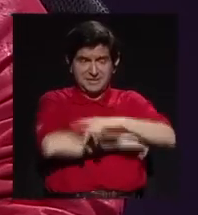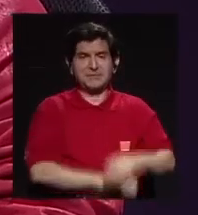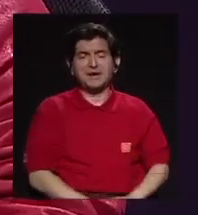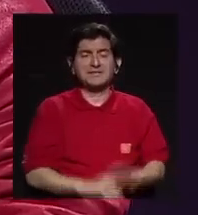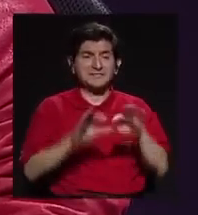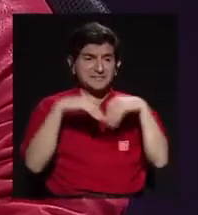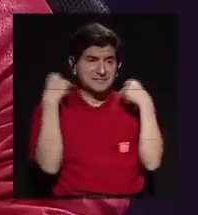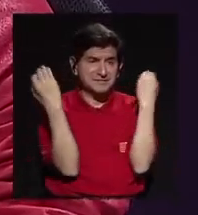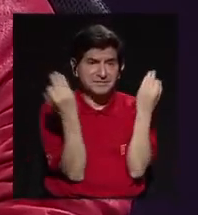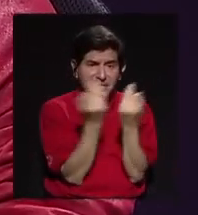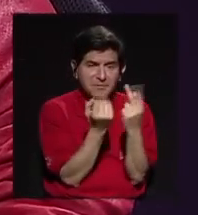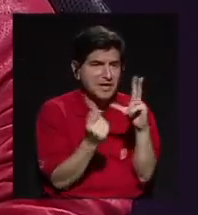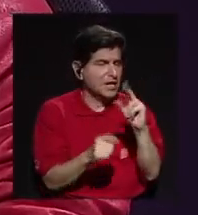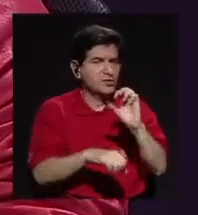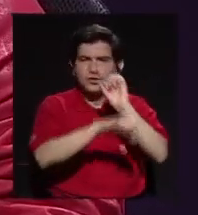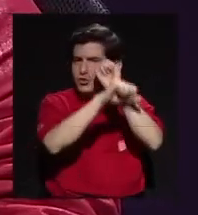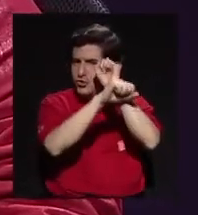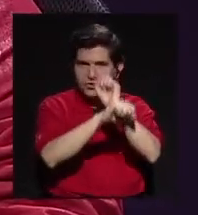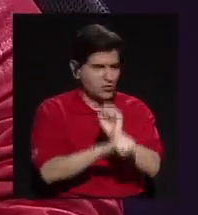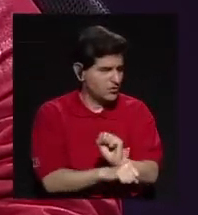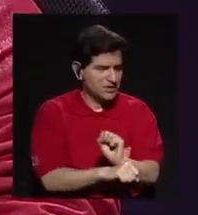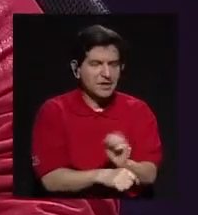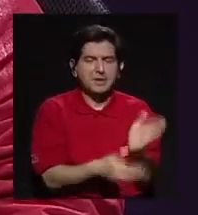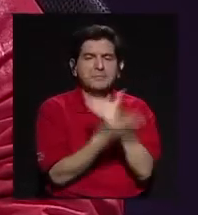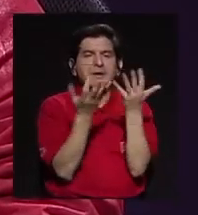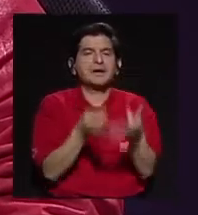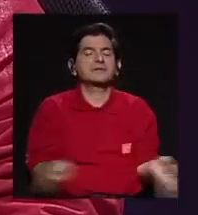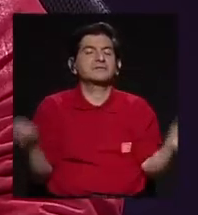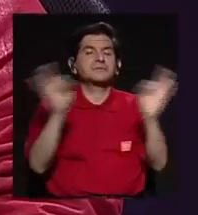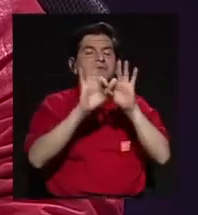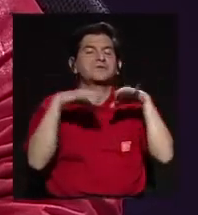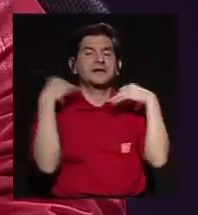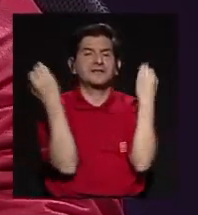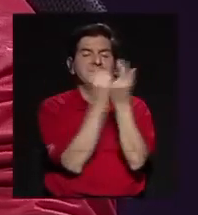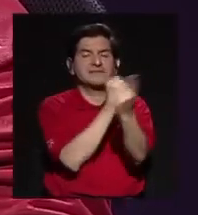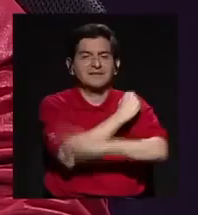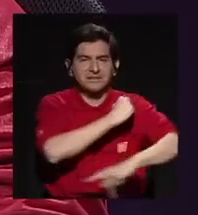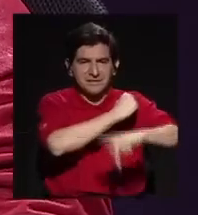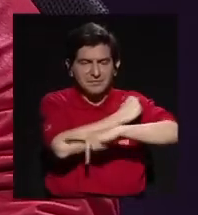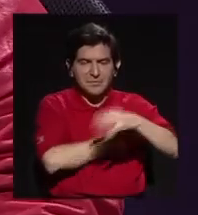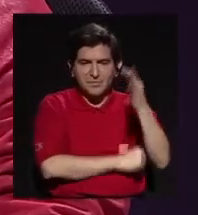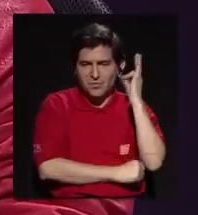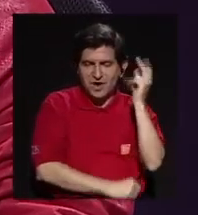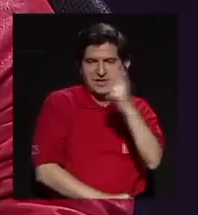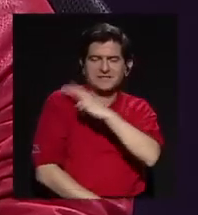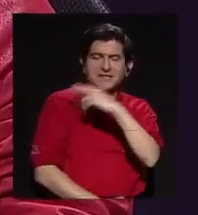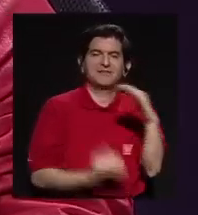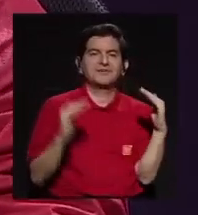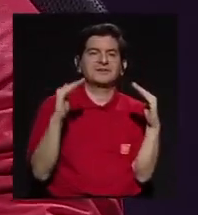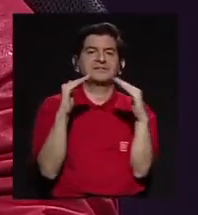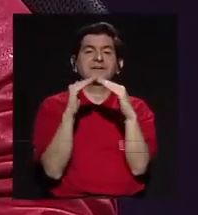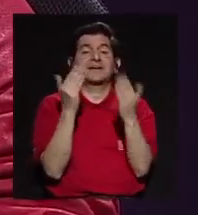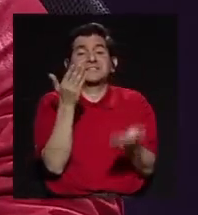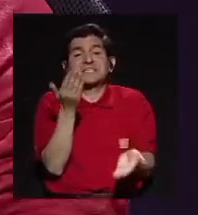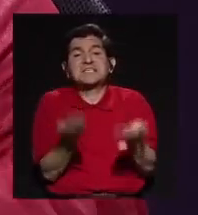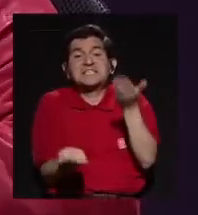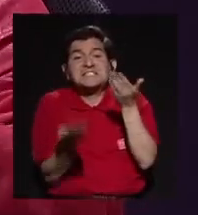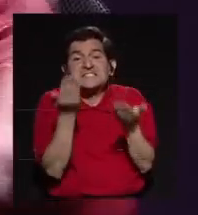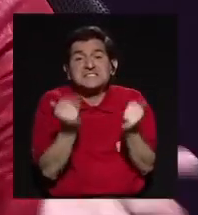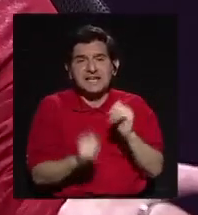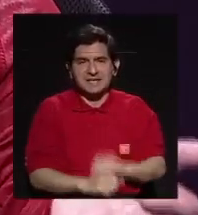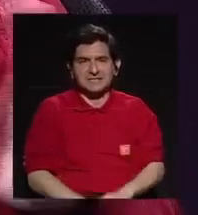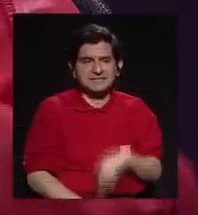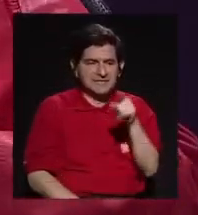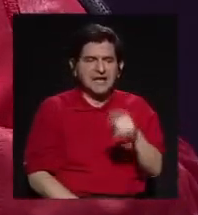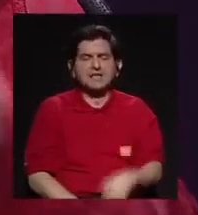por familias no tradicionales y que una buena parte de las familias en este país son mujeres jefas de hogar, tal vez esto haya